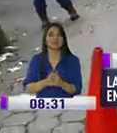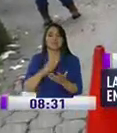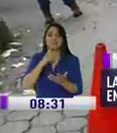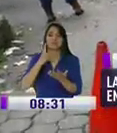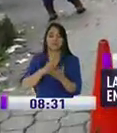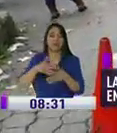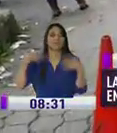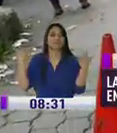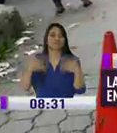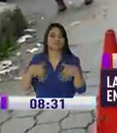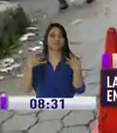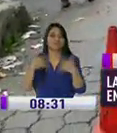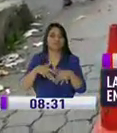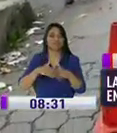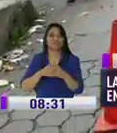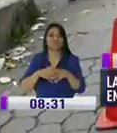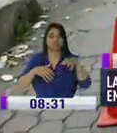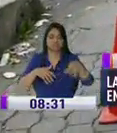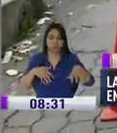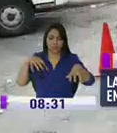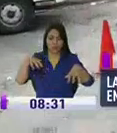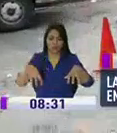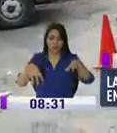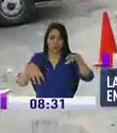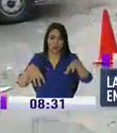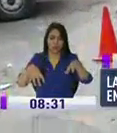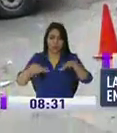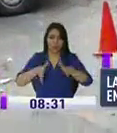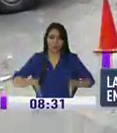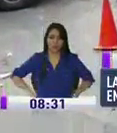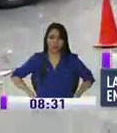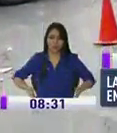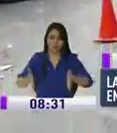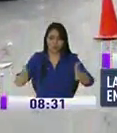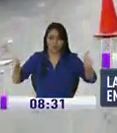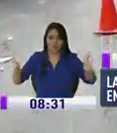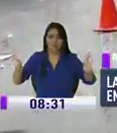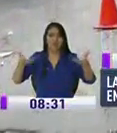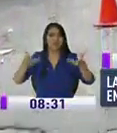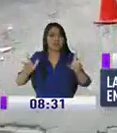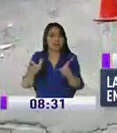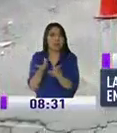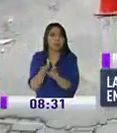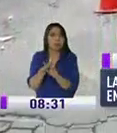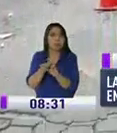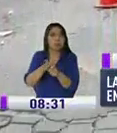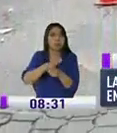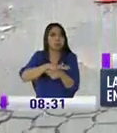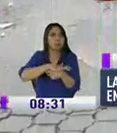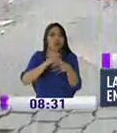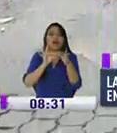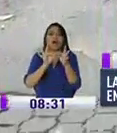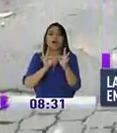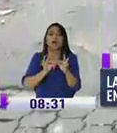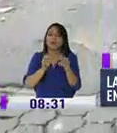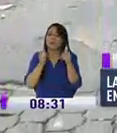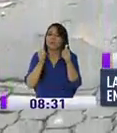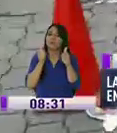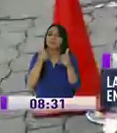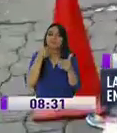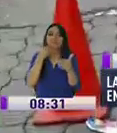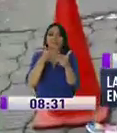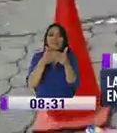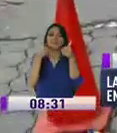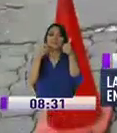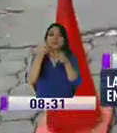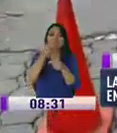malas condiciones. Unos huecos tremendos, casi todo el ancho de la calle. Mira, qué bueno realmente. Pero qué bueno que realizaron el